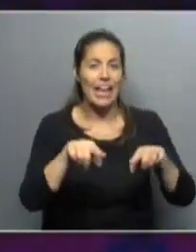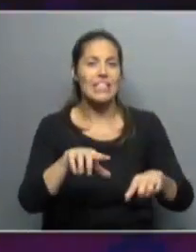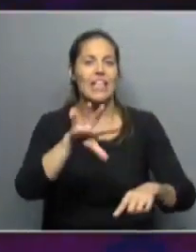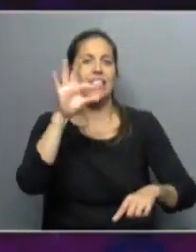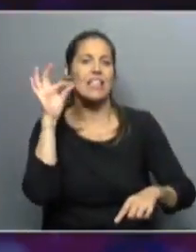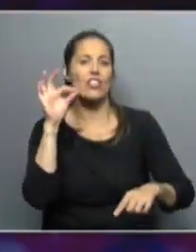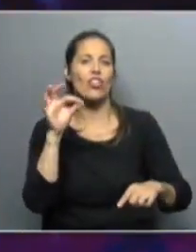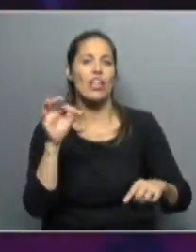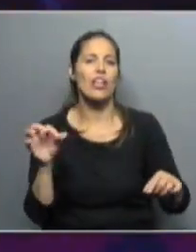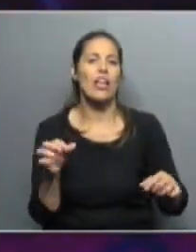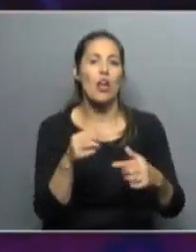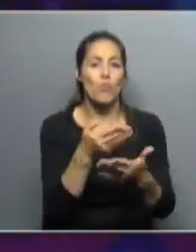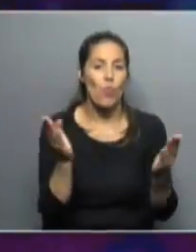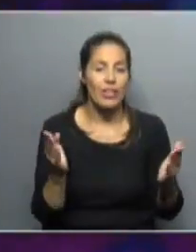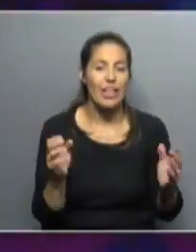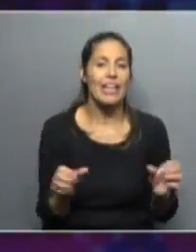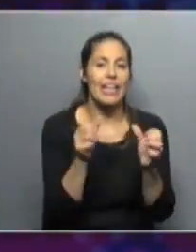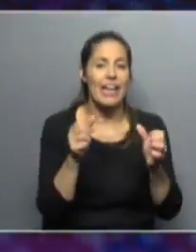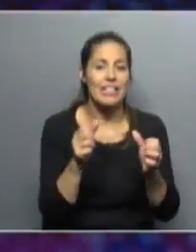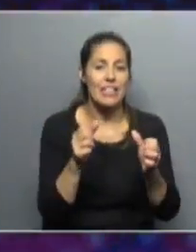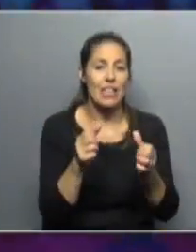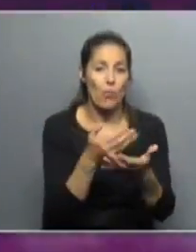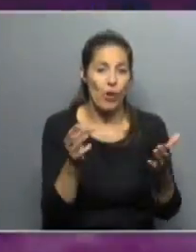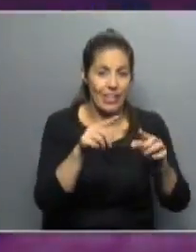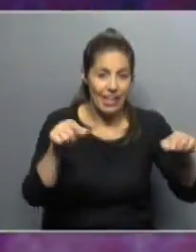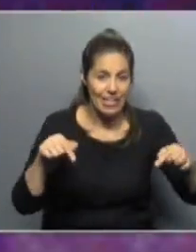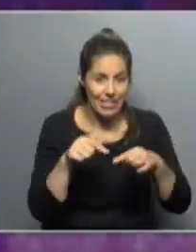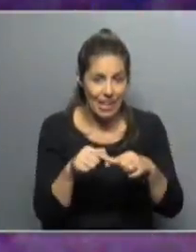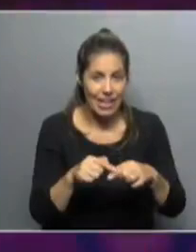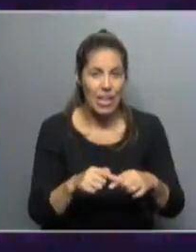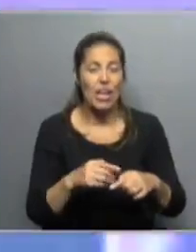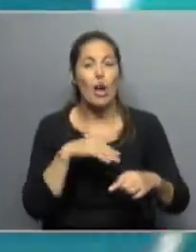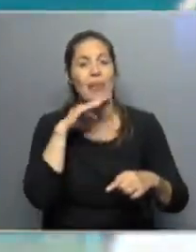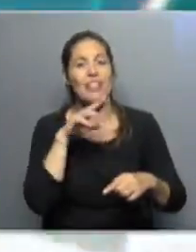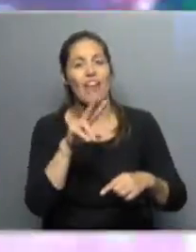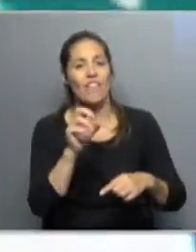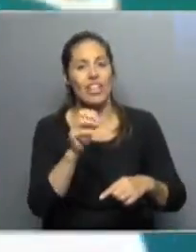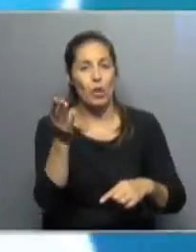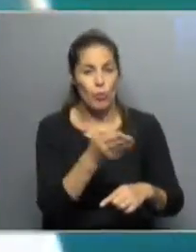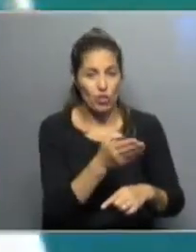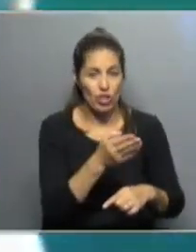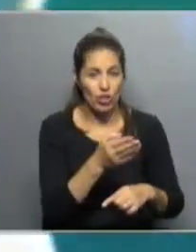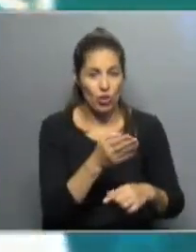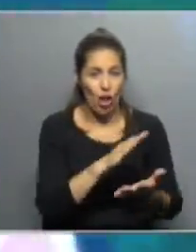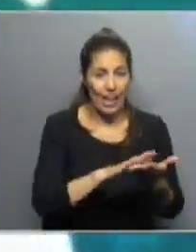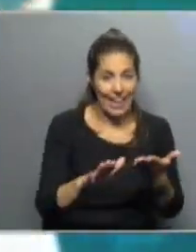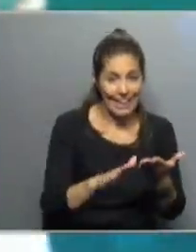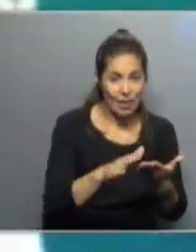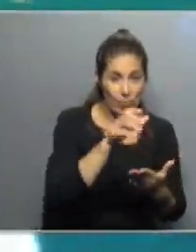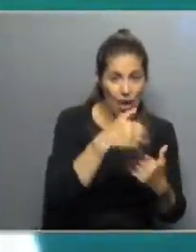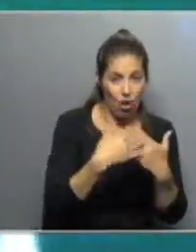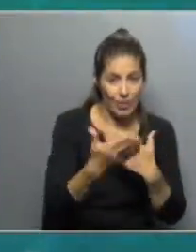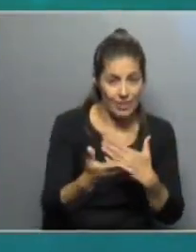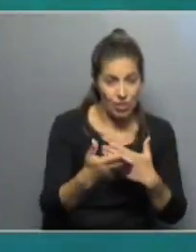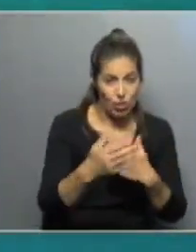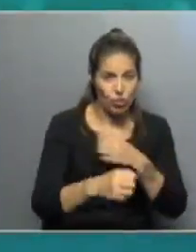seleccionan espectáculos que hacen funciones en sala con la capacidad del 20% que da gratis para los vecinos todo